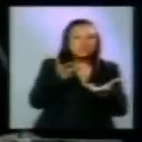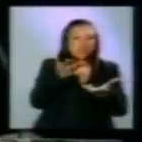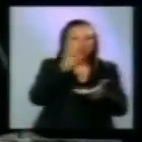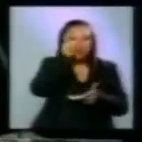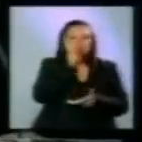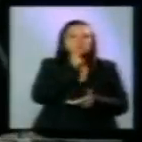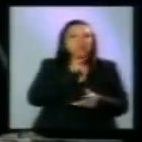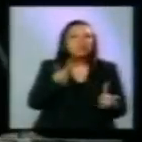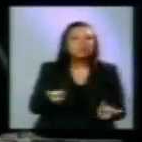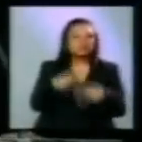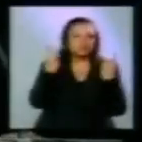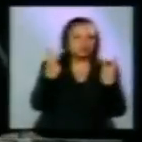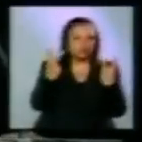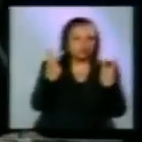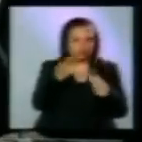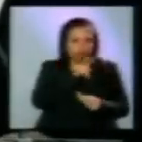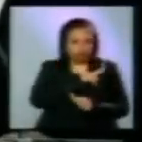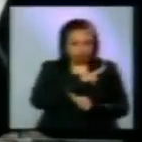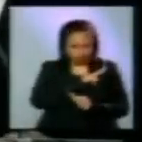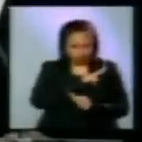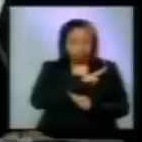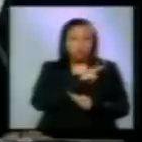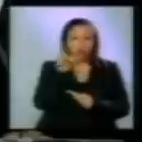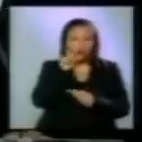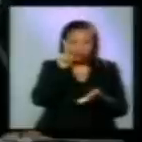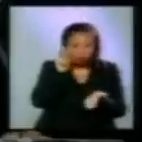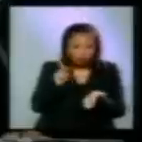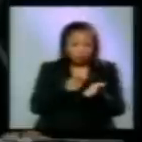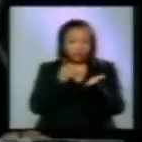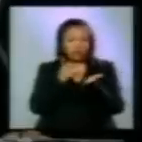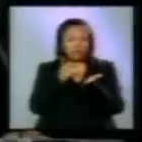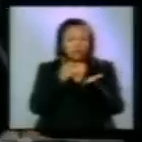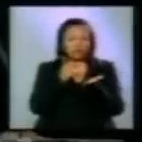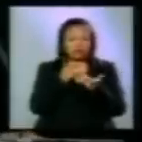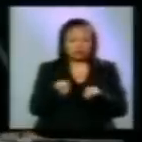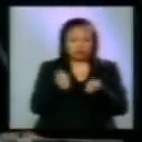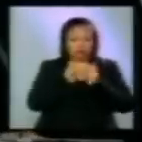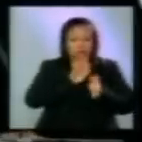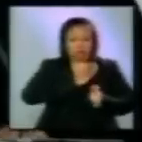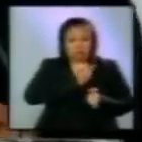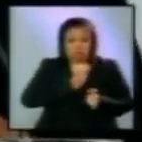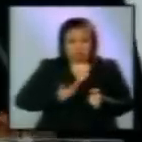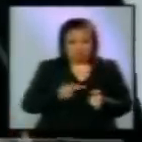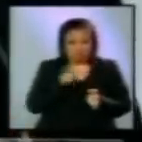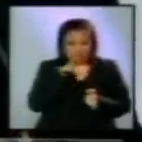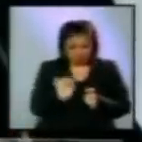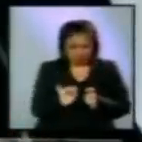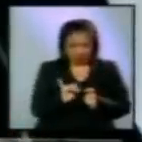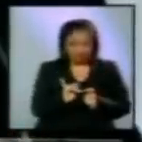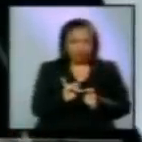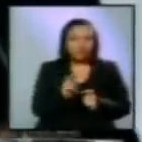de Pemex. El regreso del PRI a la presidencia sería como el retorno de Santana. Acabarían con